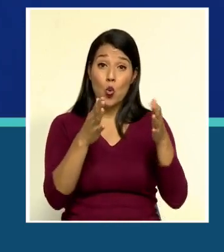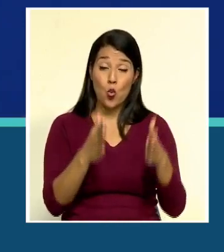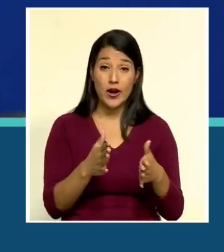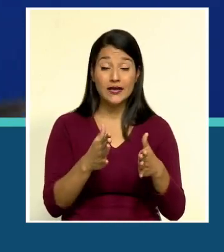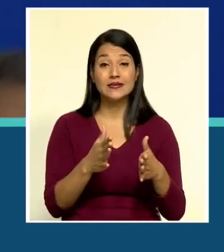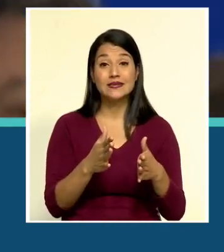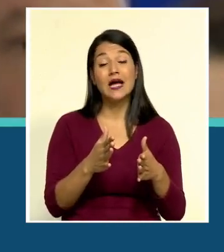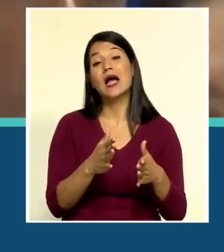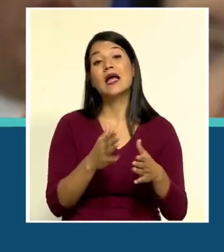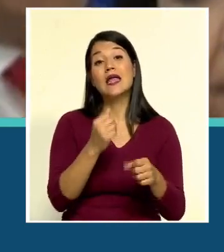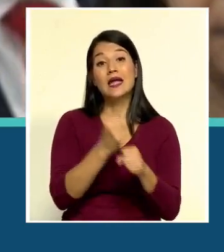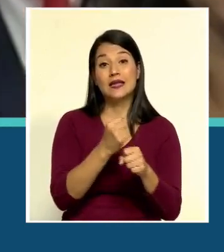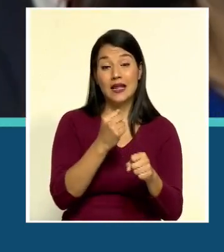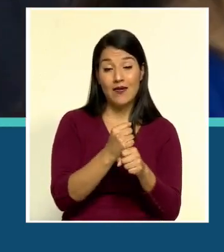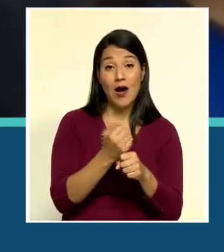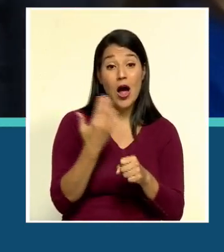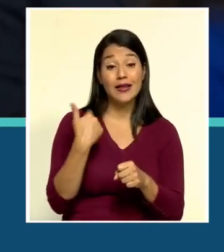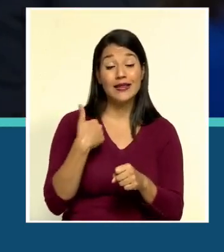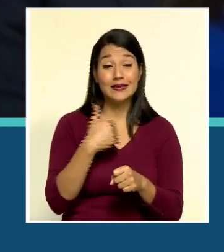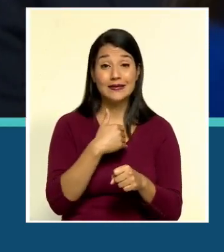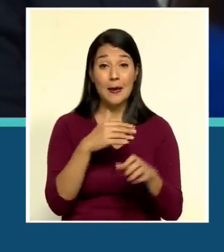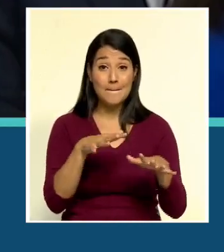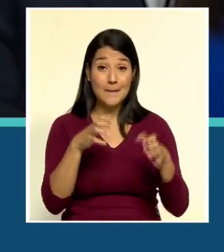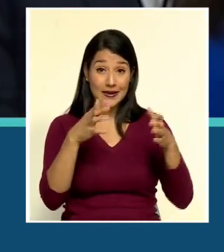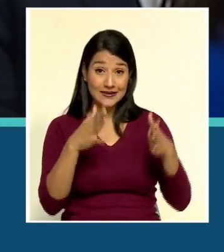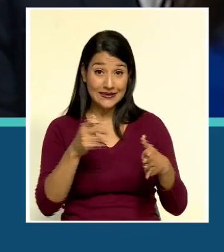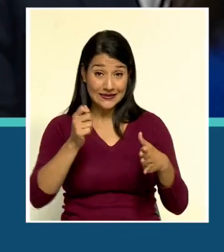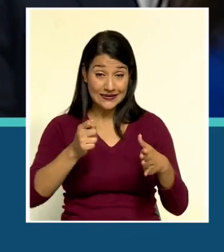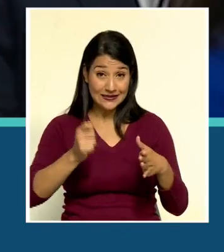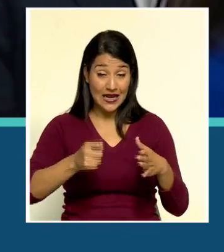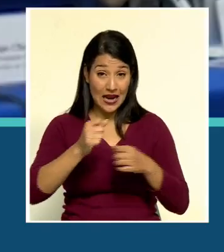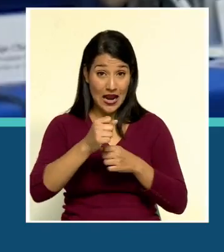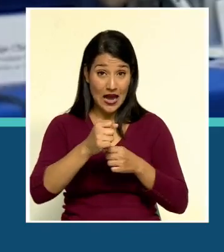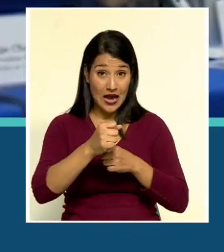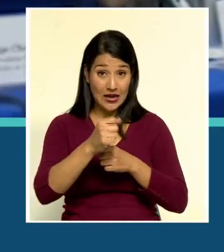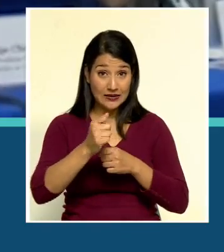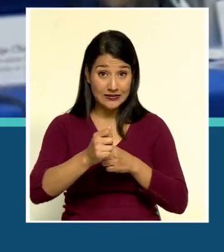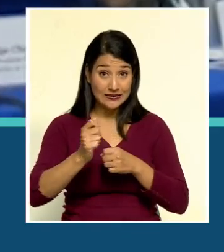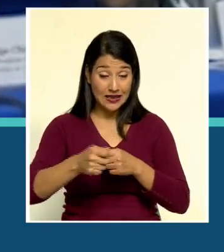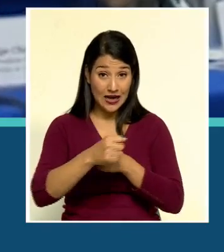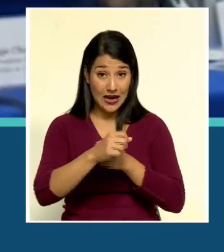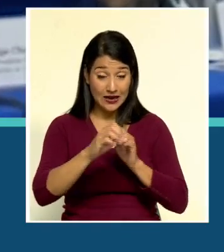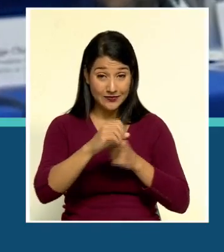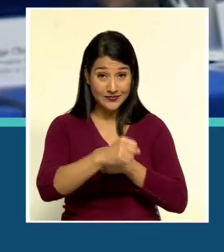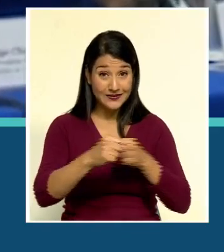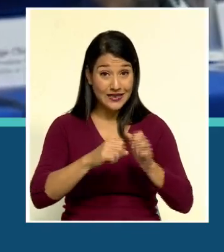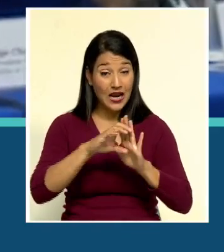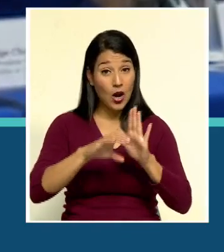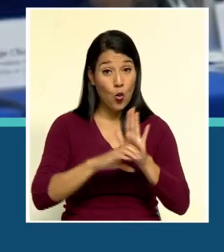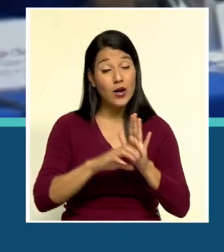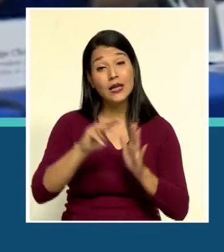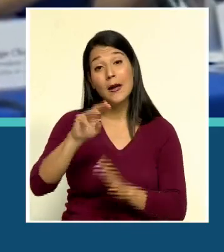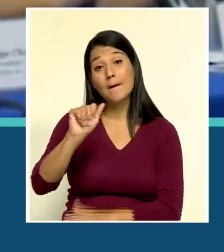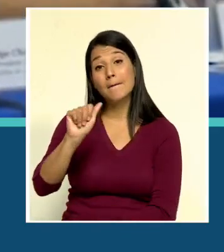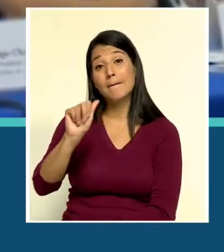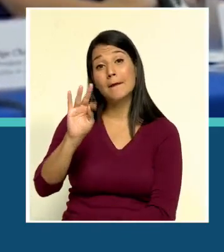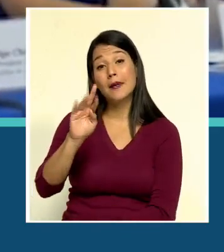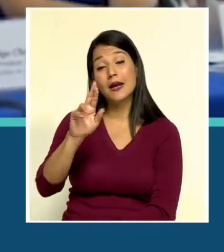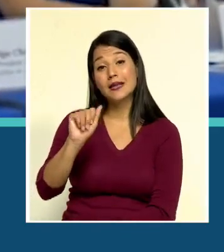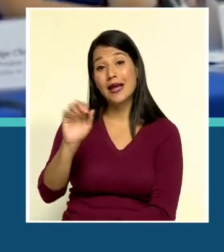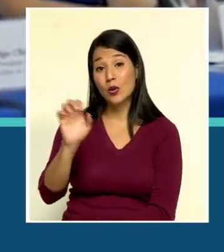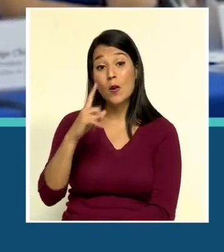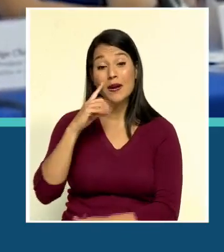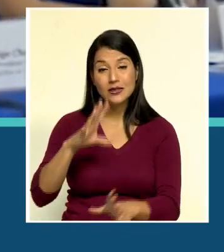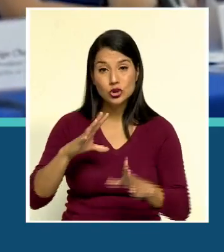3 de trabajo y exmagistrada suplente de la Sala Constitucional, Marta Eugenia Esquivel, para que asuma el Ministerio de Trabajo para el